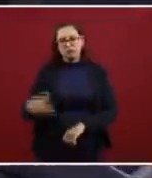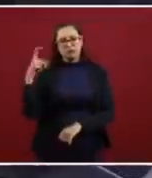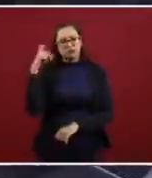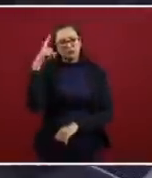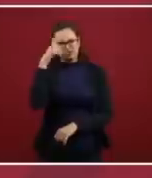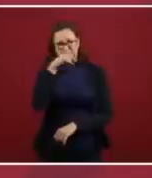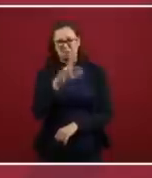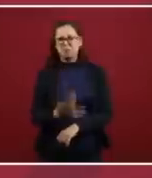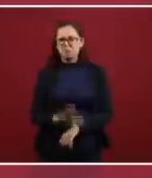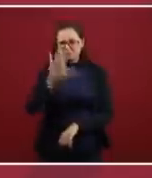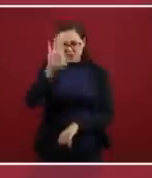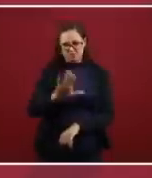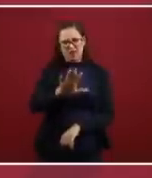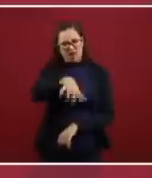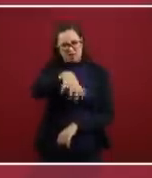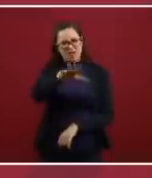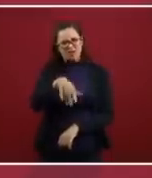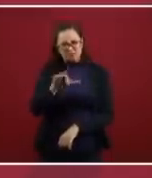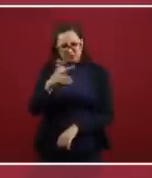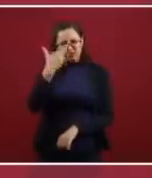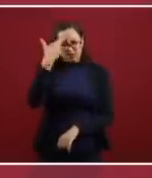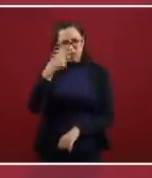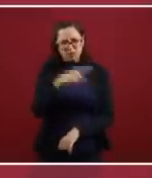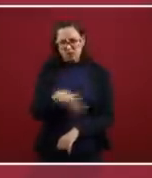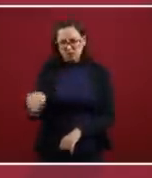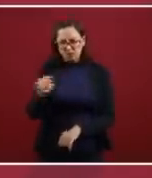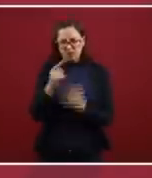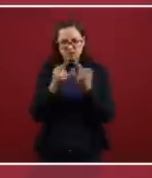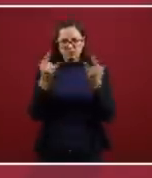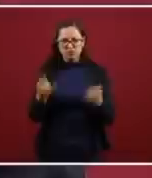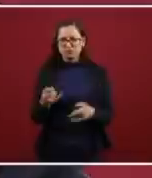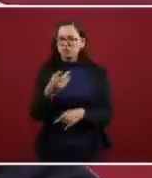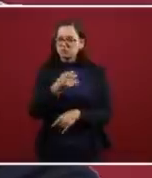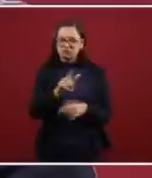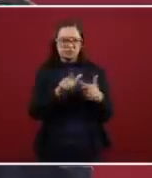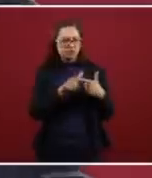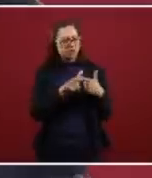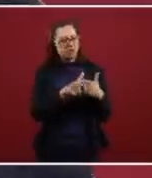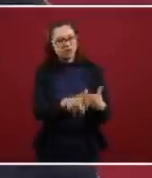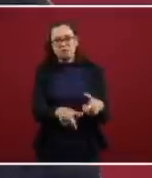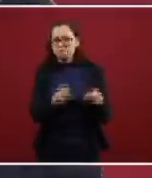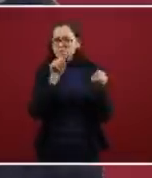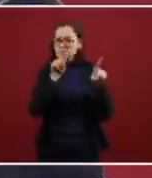No deja de padecer de reuma.